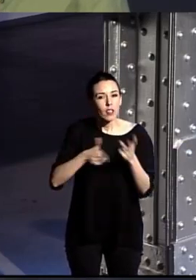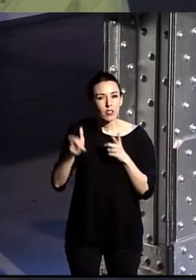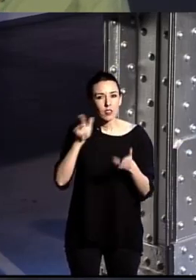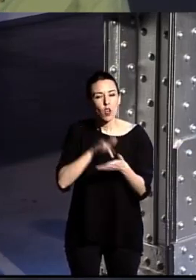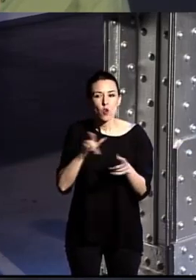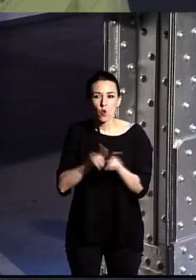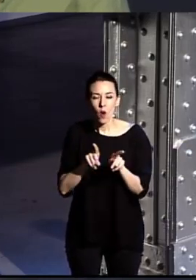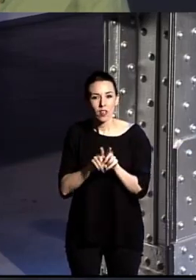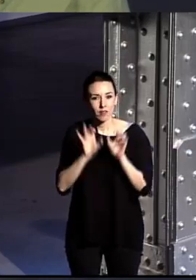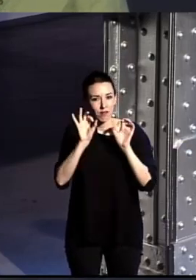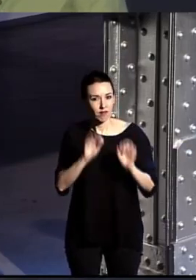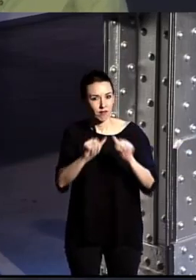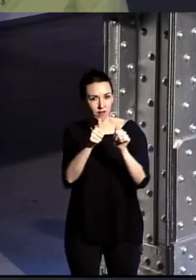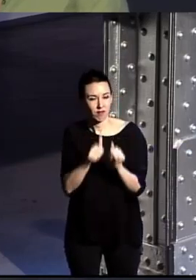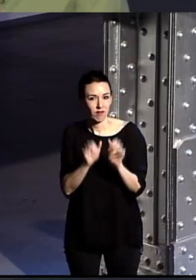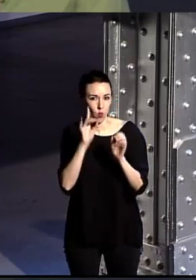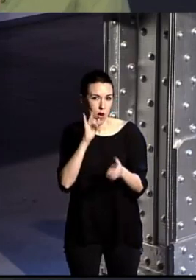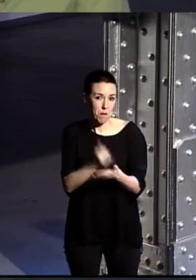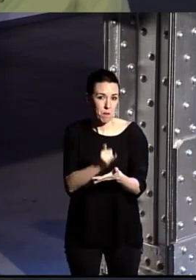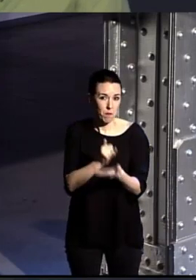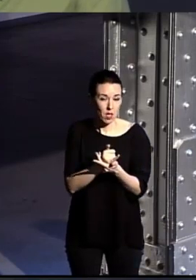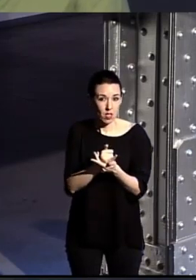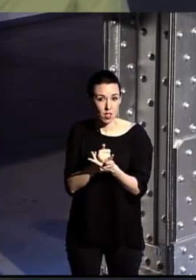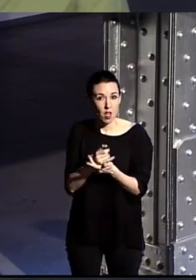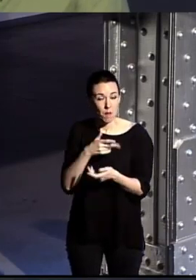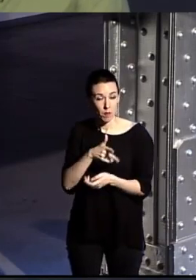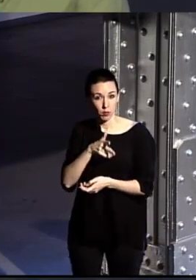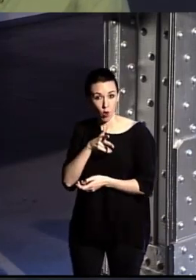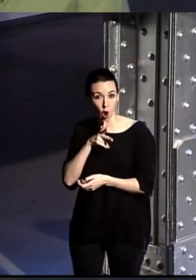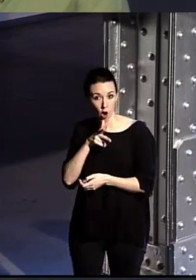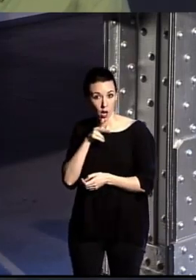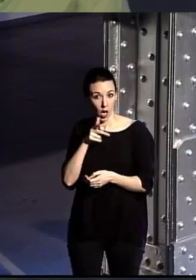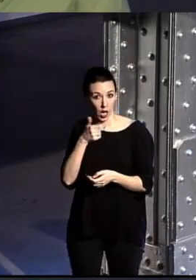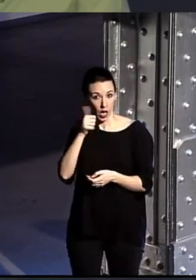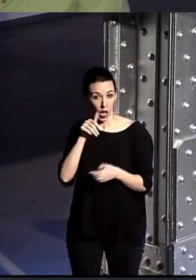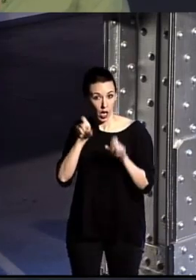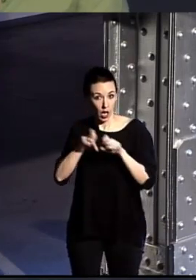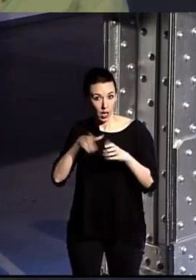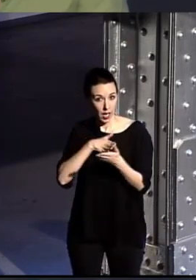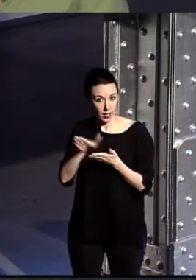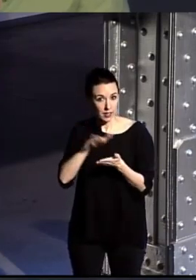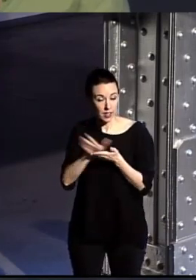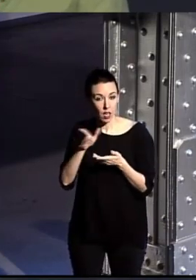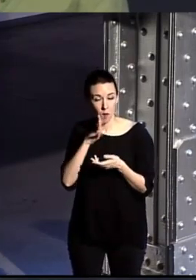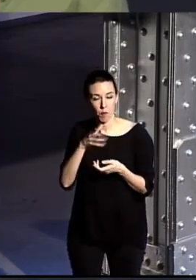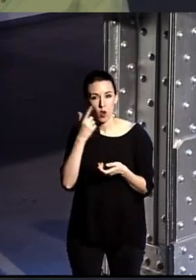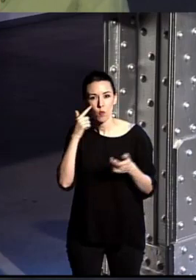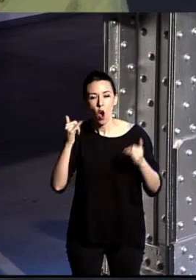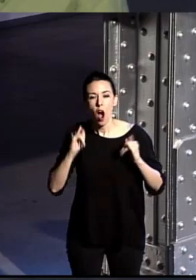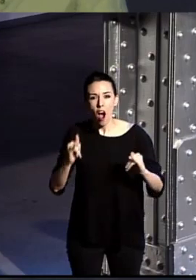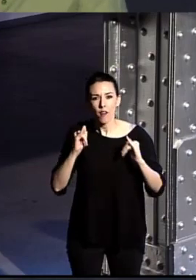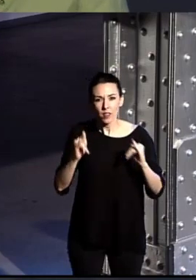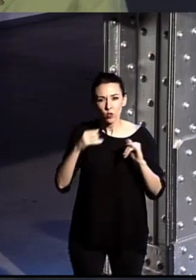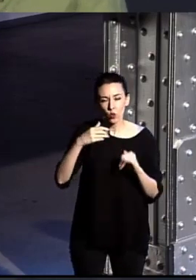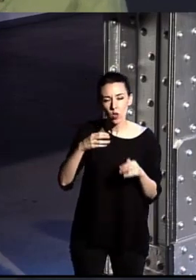como prototipo, como singularidad, que lógicamente Hetzel recoge, porque después de la aventura de Nellie Bly, que fue... muy sonada en el mundo